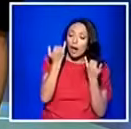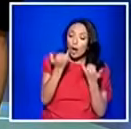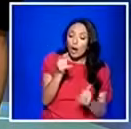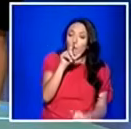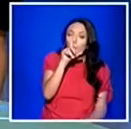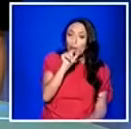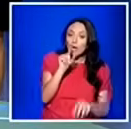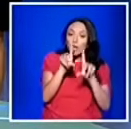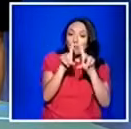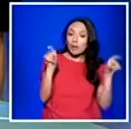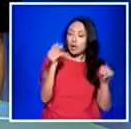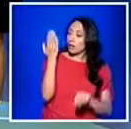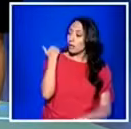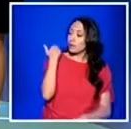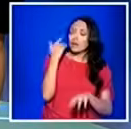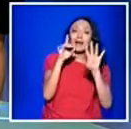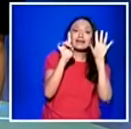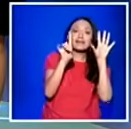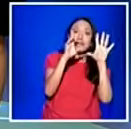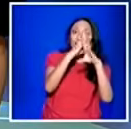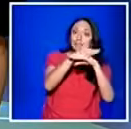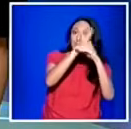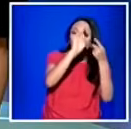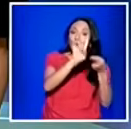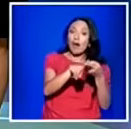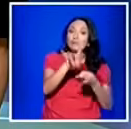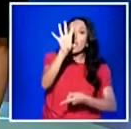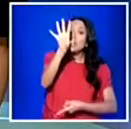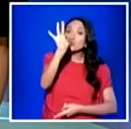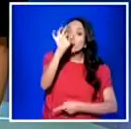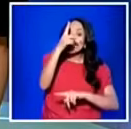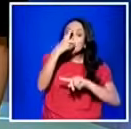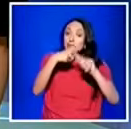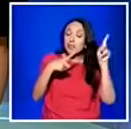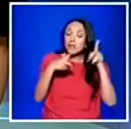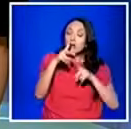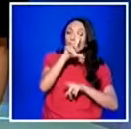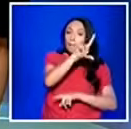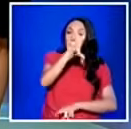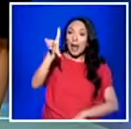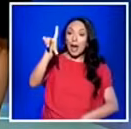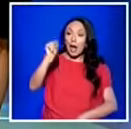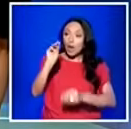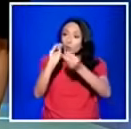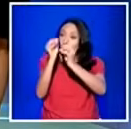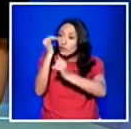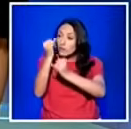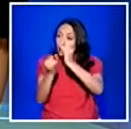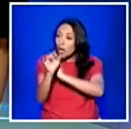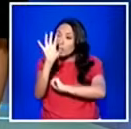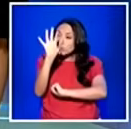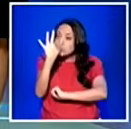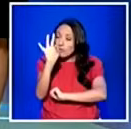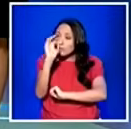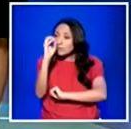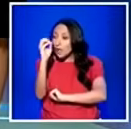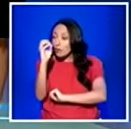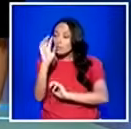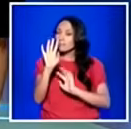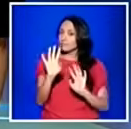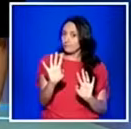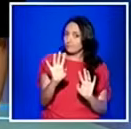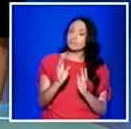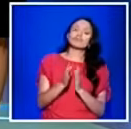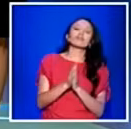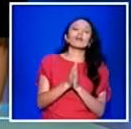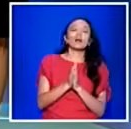a partir, ya comenzó a regir desde las 6 de la mañana y va hasta las 9:30 si las placas de su vehículo terminan en los números 9 o 0.